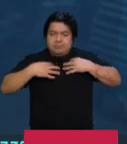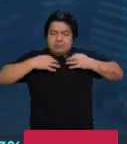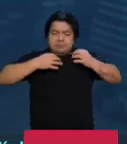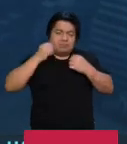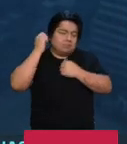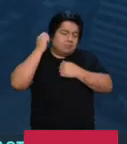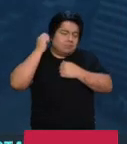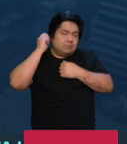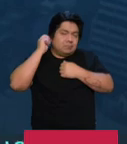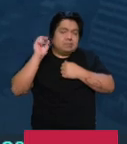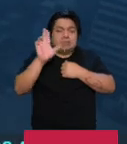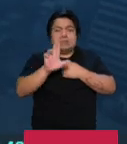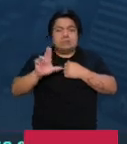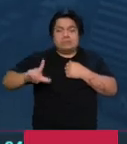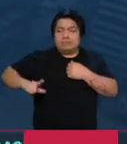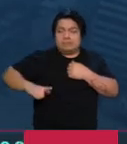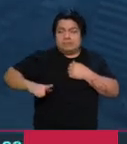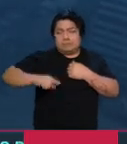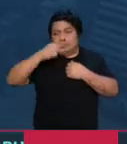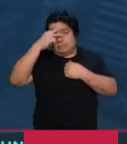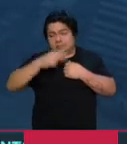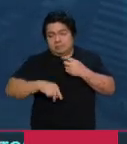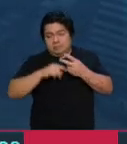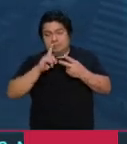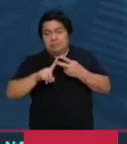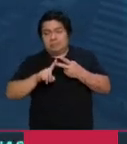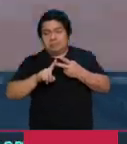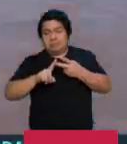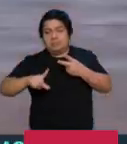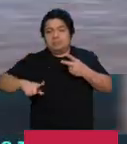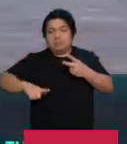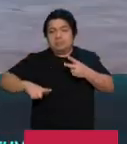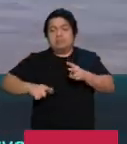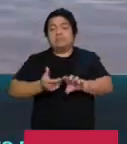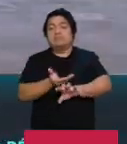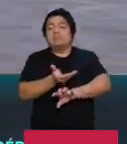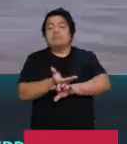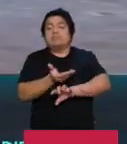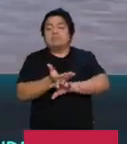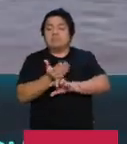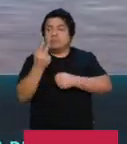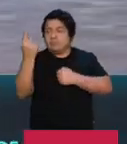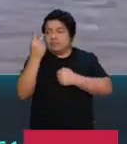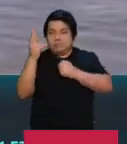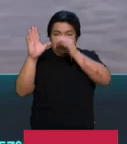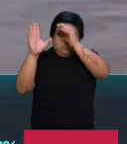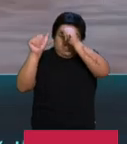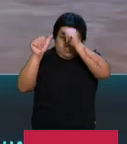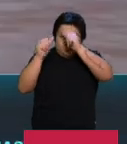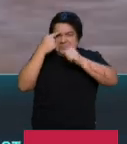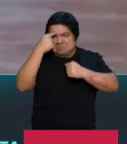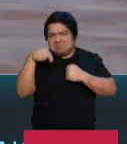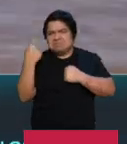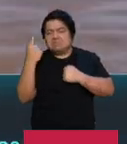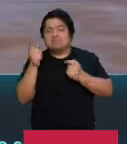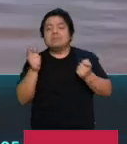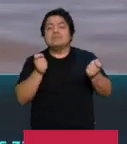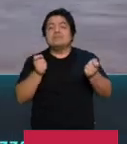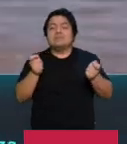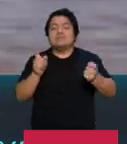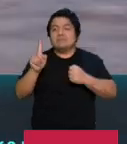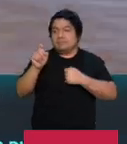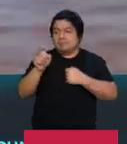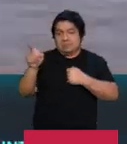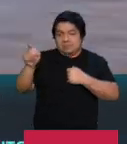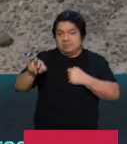También este martes los gobiernos de México y de Estados Unidos pactaron un plan técnico para la gestión del agua en la